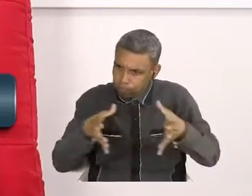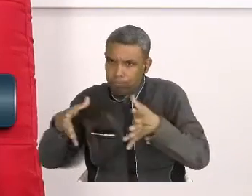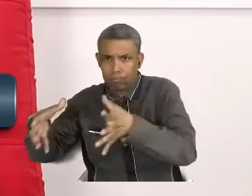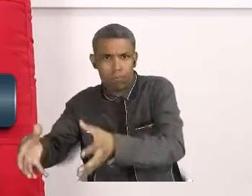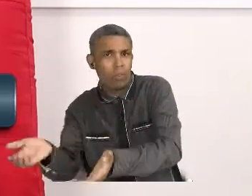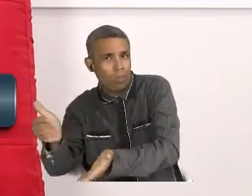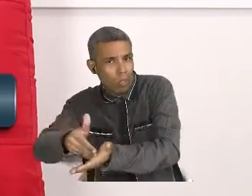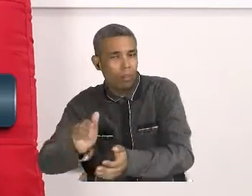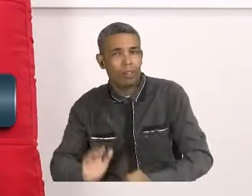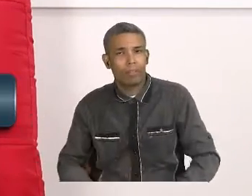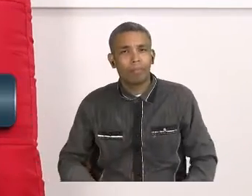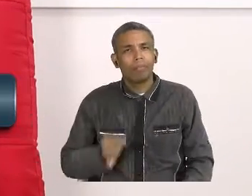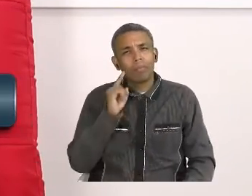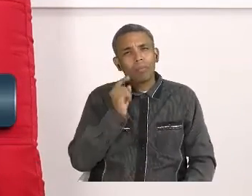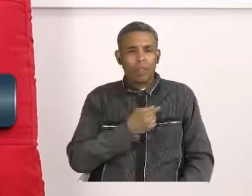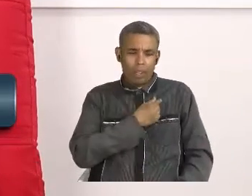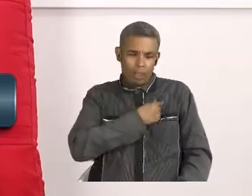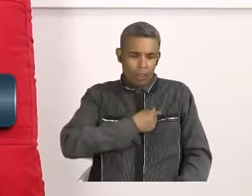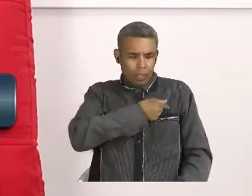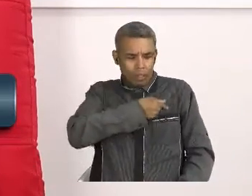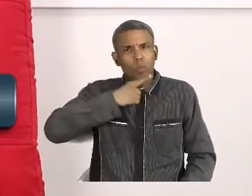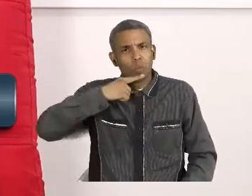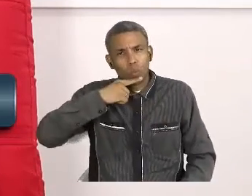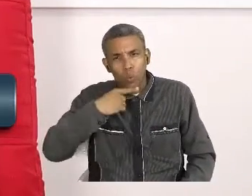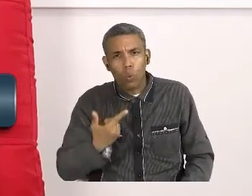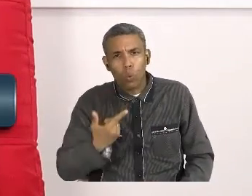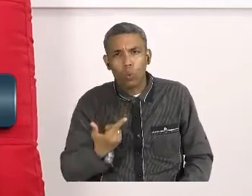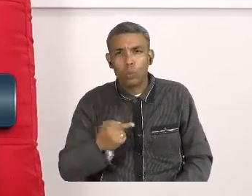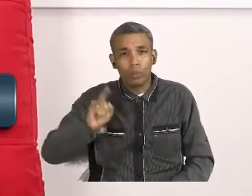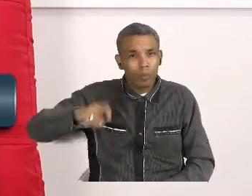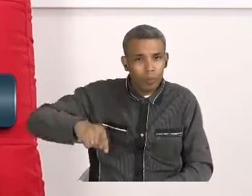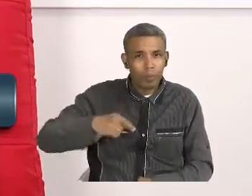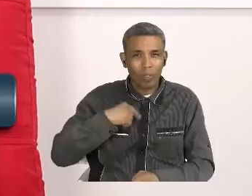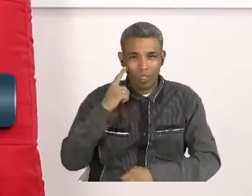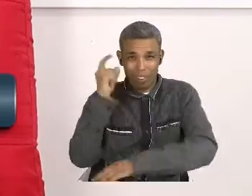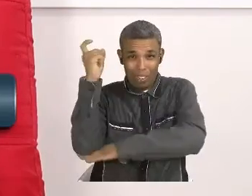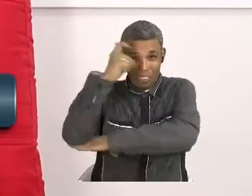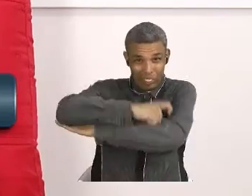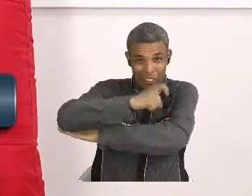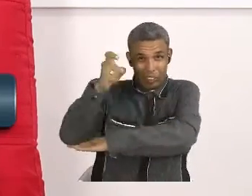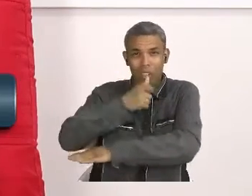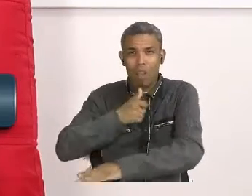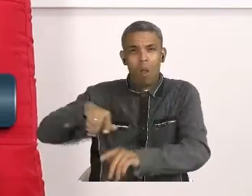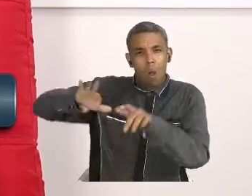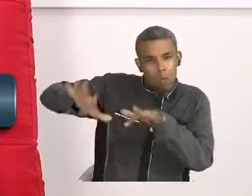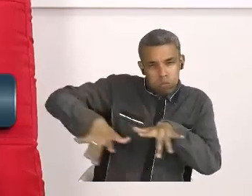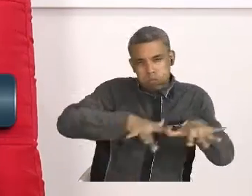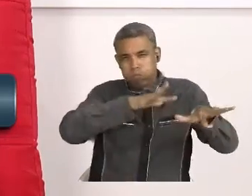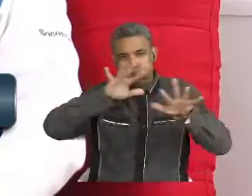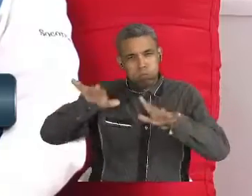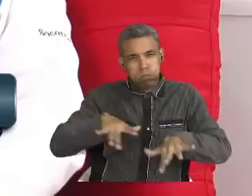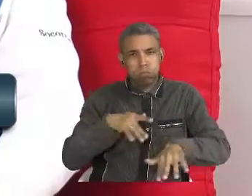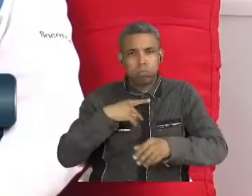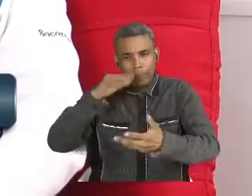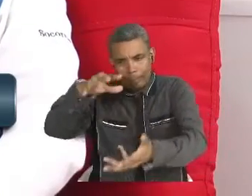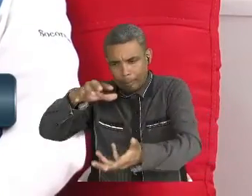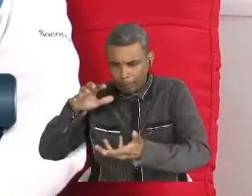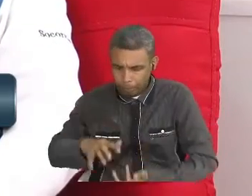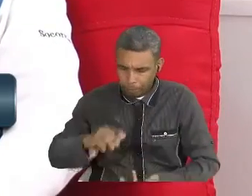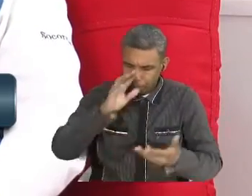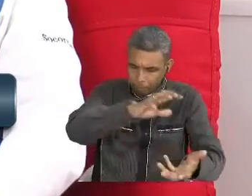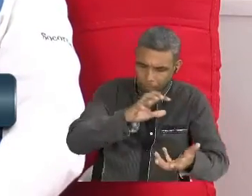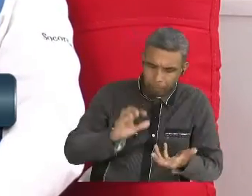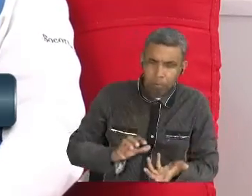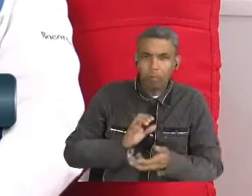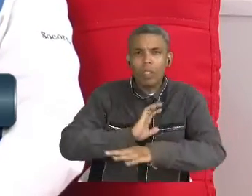cuáles son los puntos de atención o de recolecta para la emergencia que está sufriendo ahorita Mocoa en Putumayo. Sí, en esos momentos la dirección,